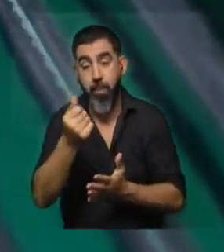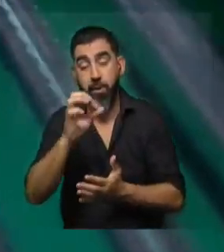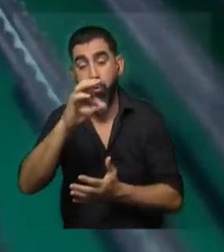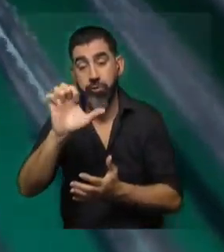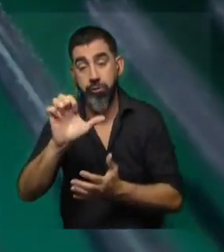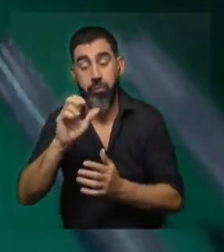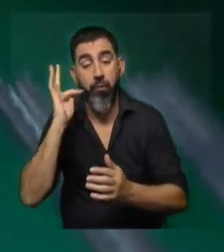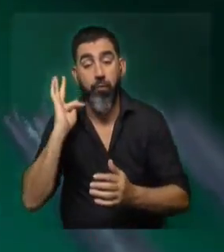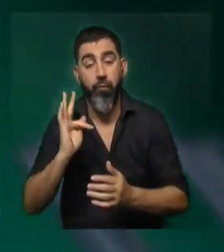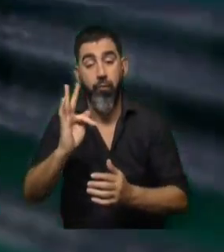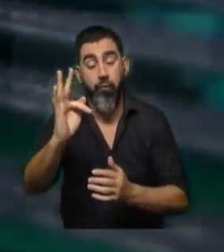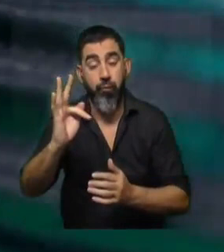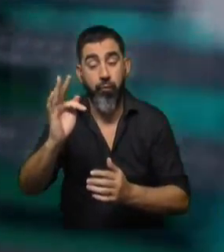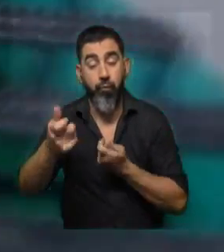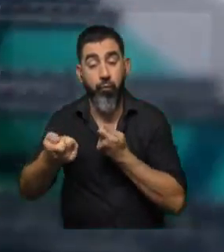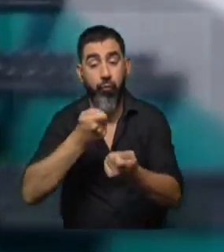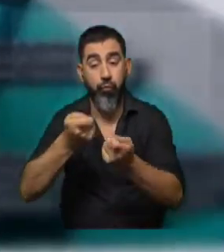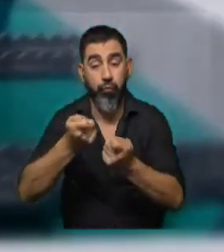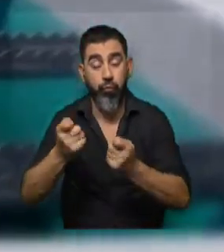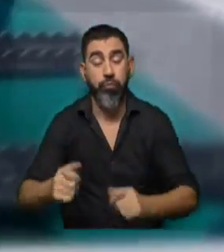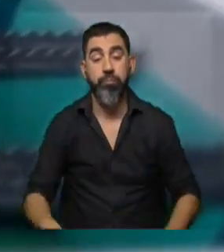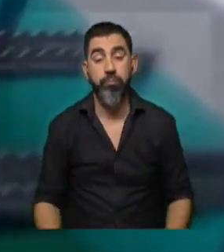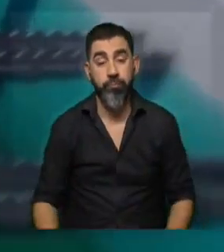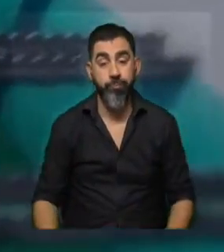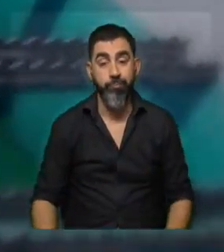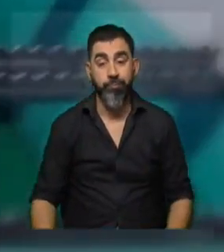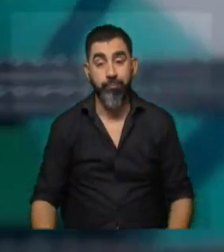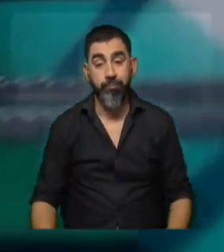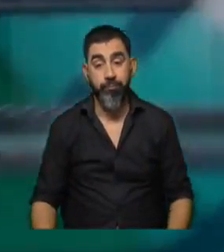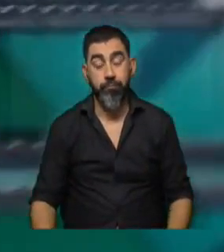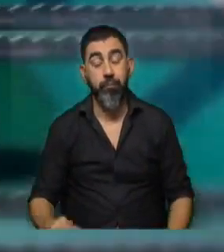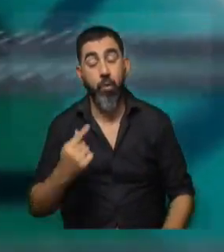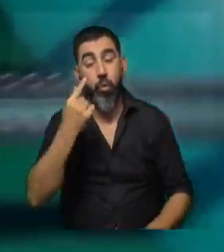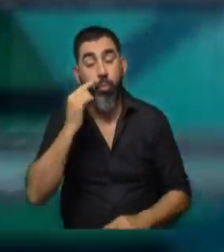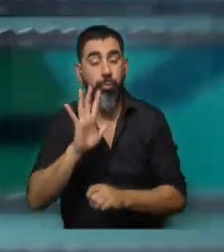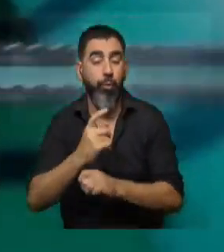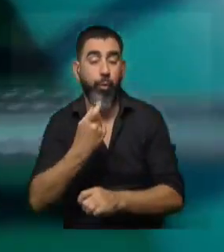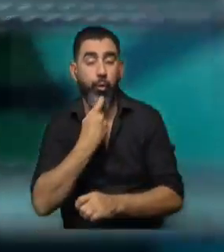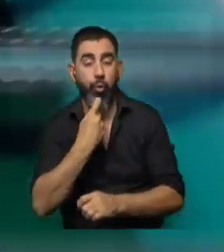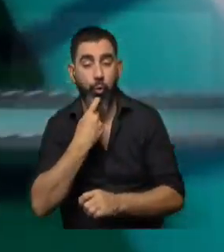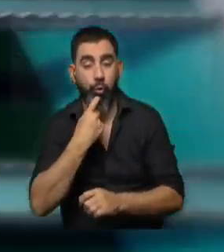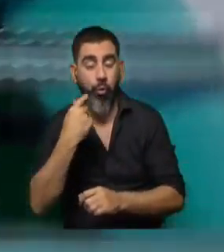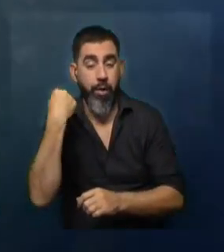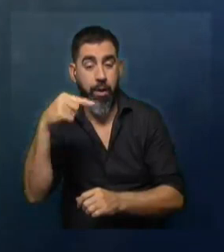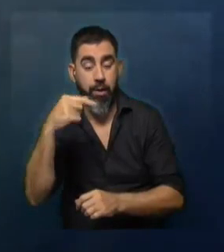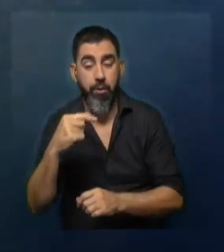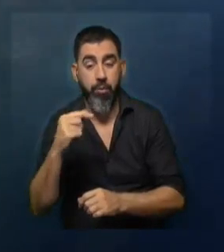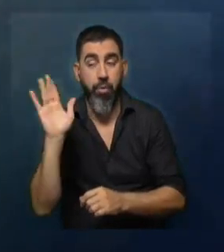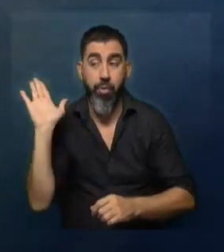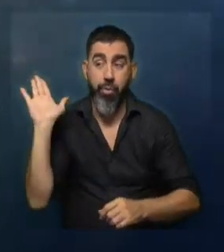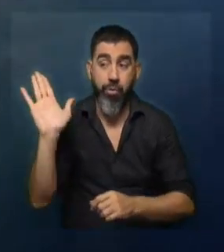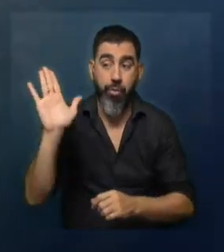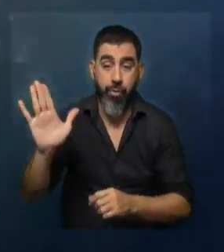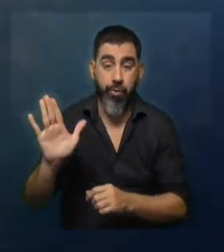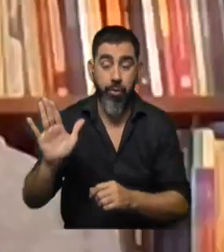encarar su gestión en el resto del país de hecho deja números rojos un déficit que